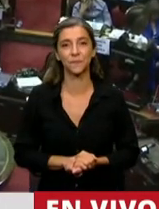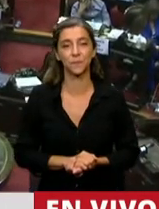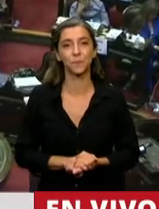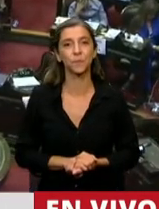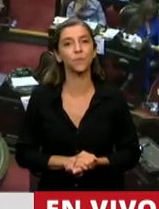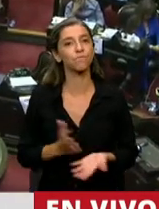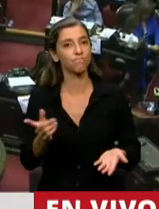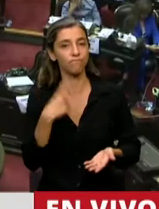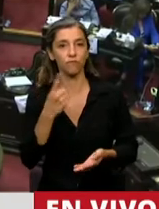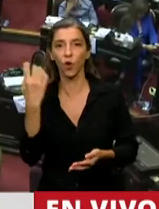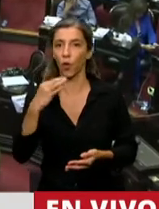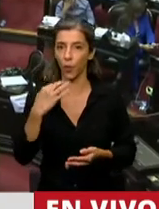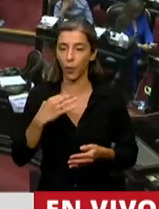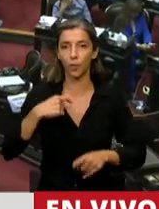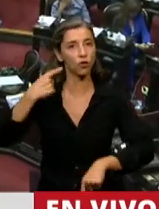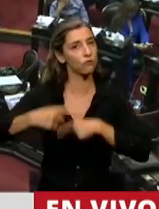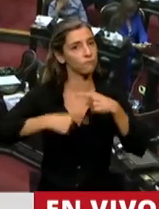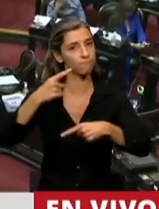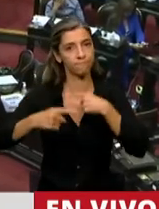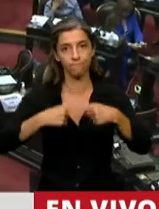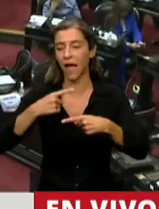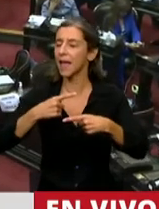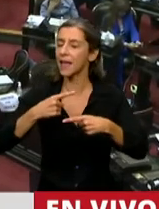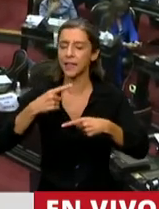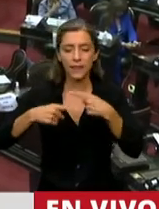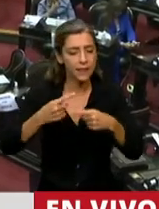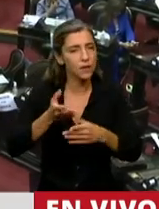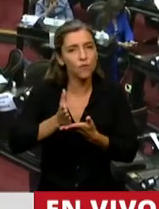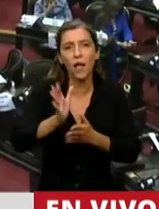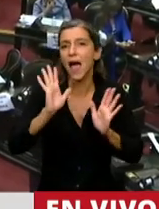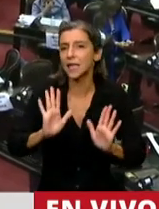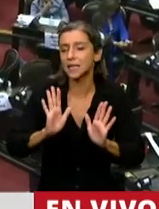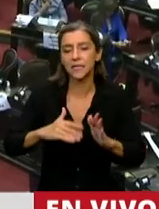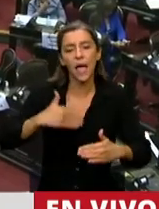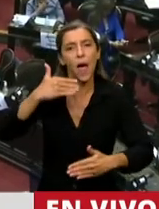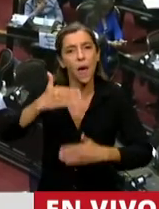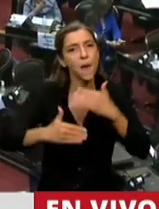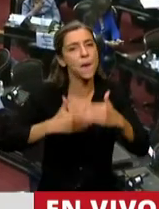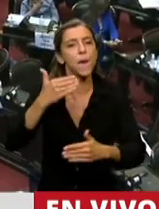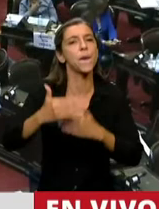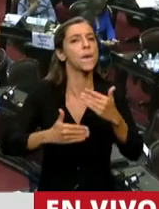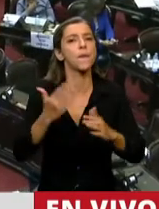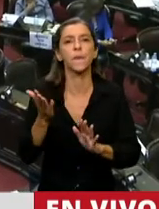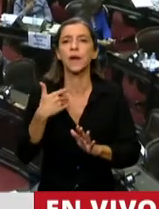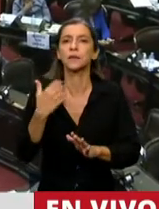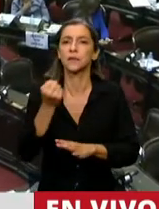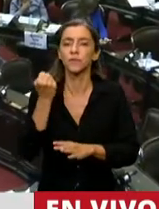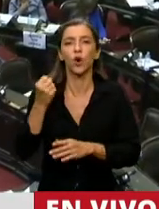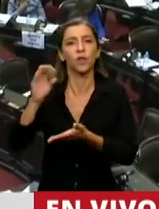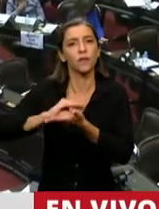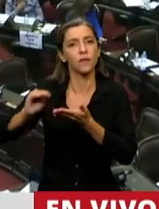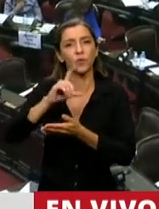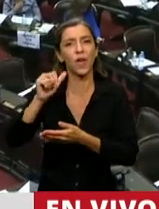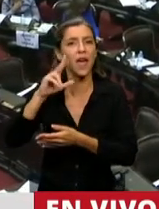Y que tenemos que seguir avanzando en ese aspecto, por eso coincido con la diputada Carrizo de que es necesario el compromiso del gobierno a través del ministerio, por eso